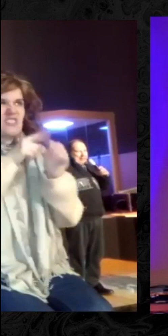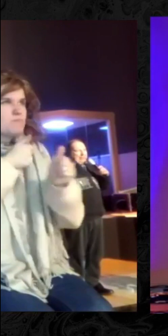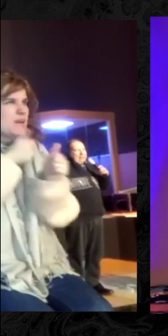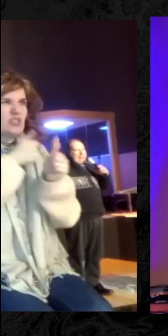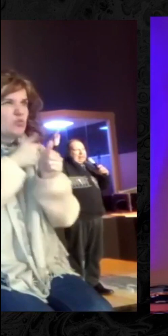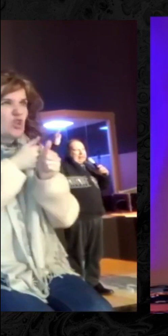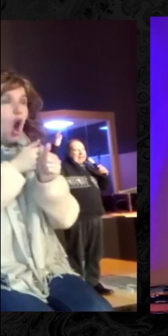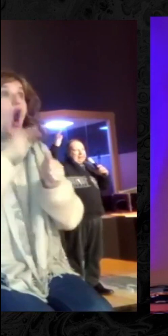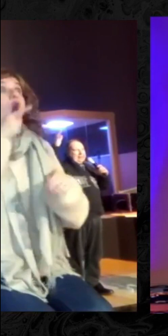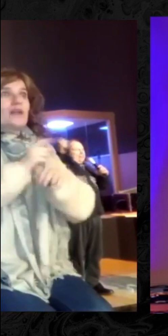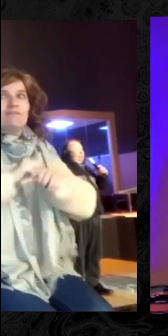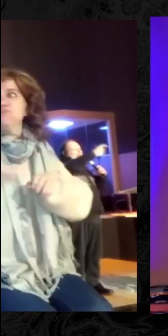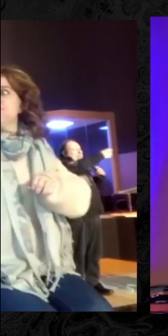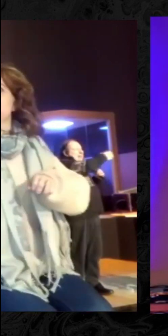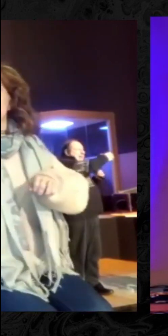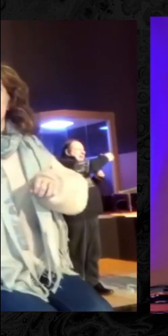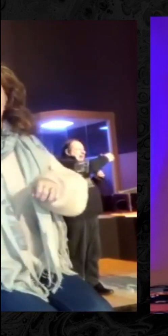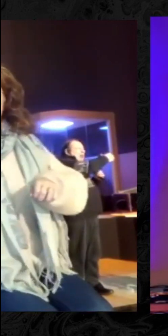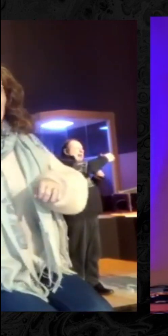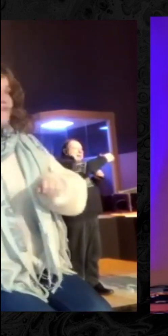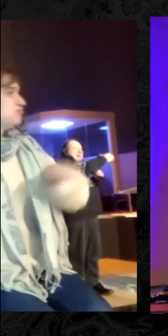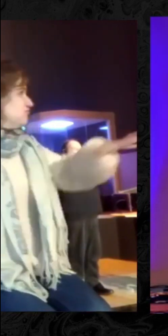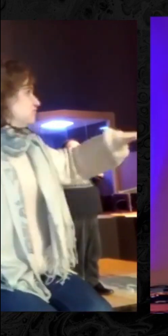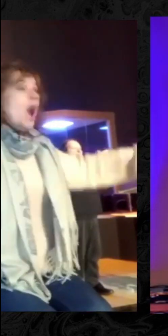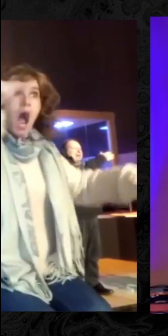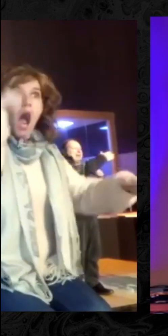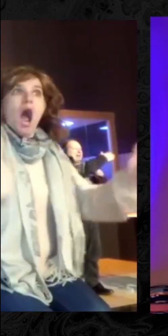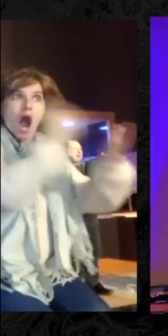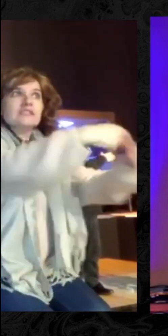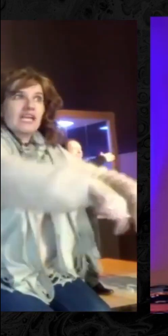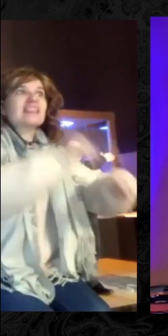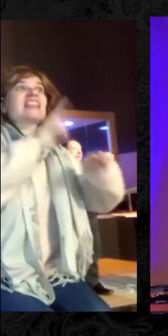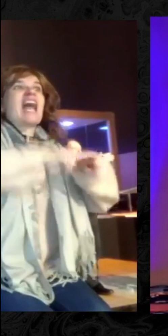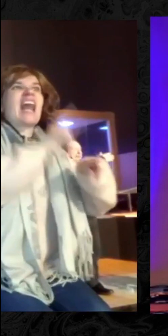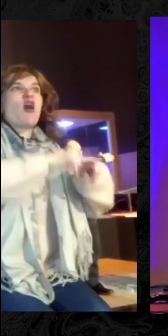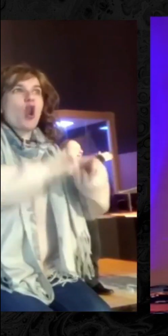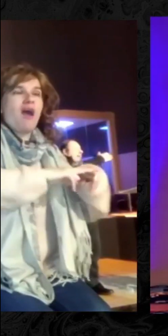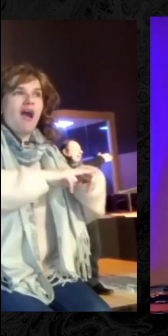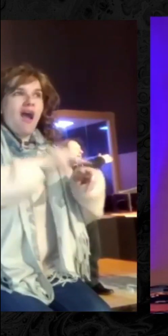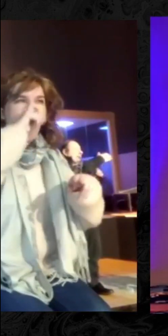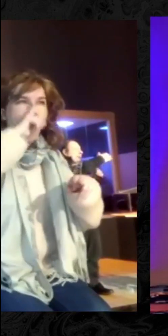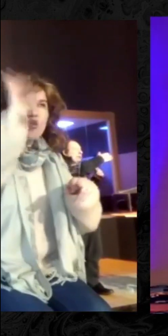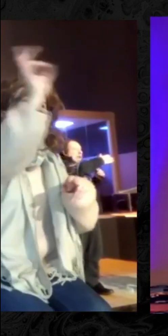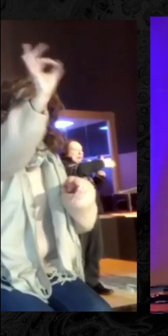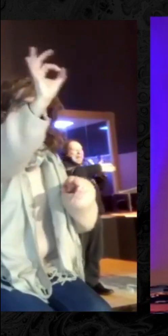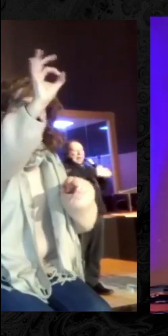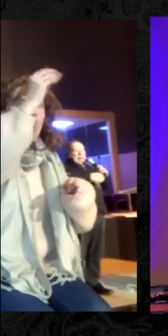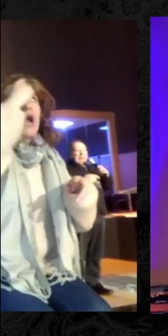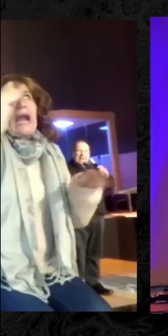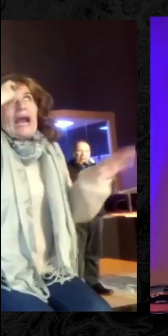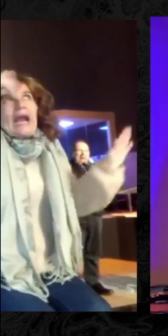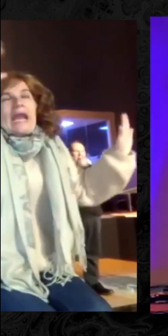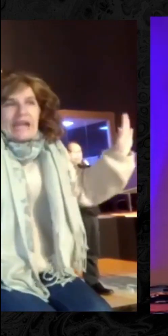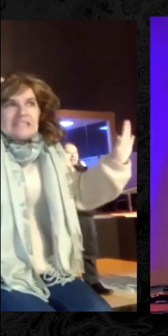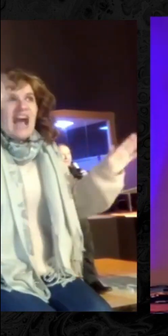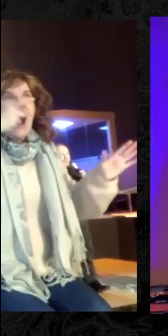grita fuerte Amén llegó hasta aquí hasta tarragona que hay ahí indios verdad de que creen que estuvo el apóstol Pablo y